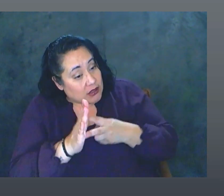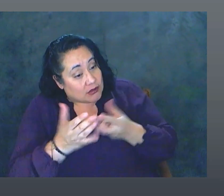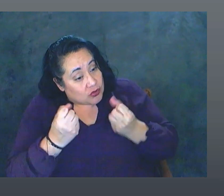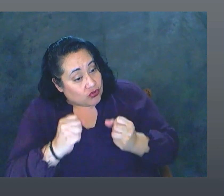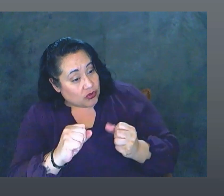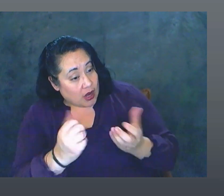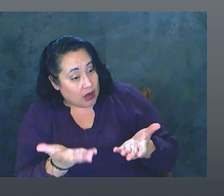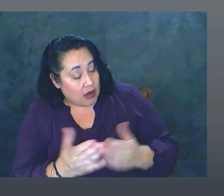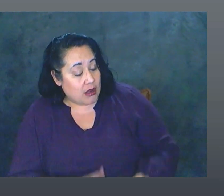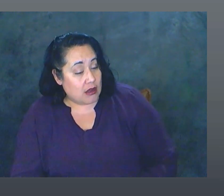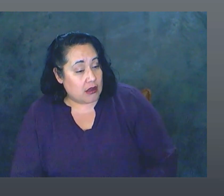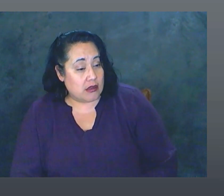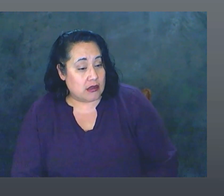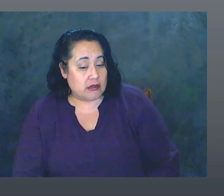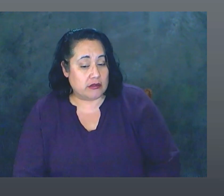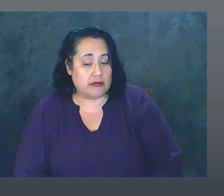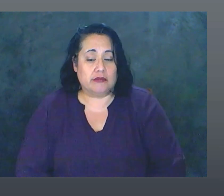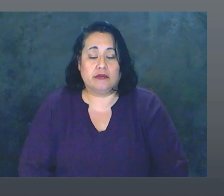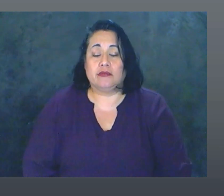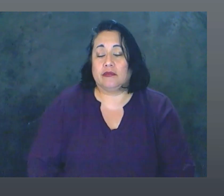intención.